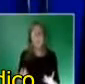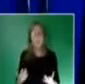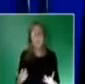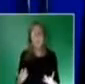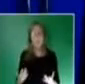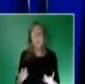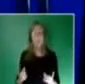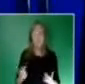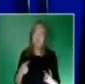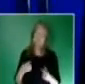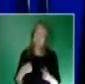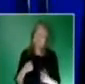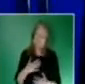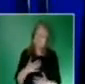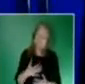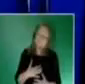pensadores definían